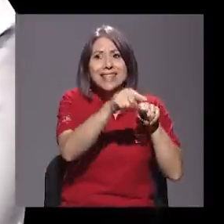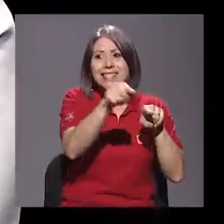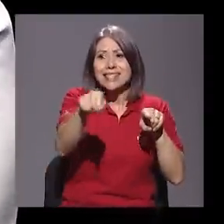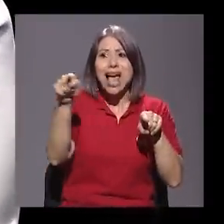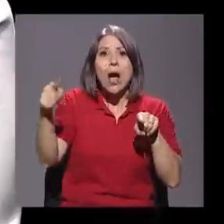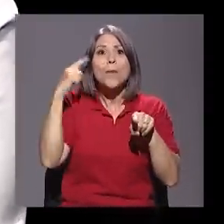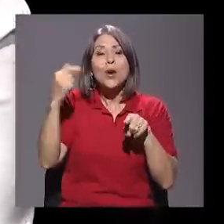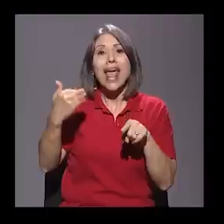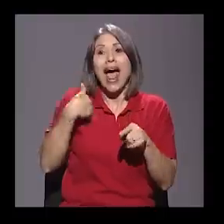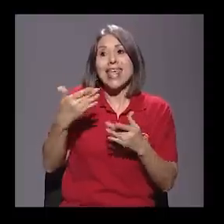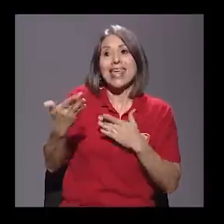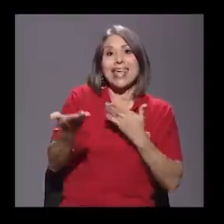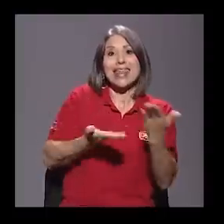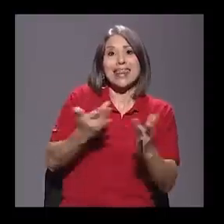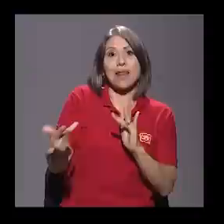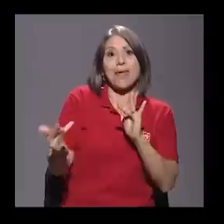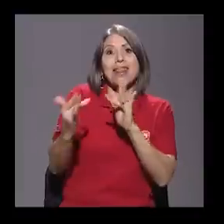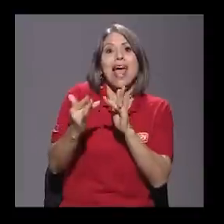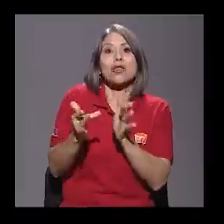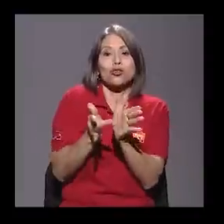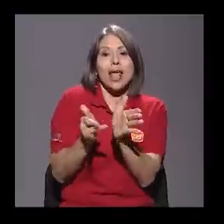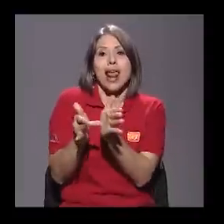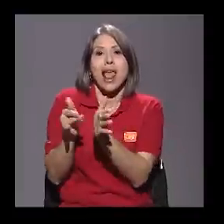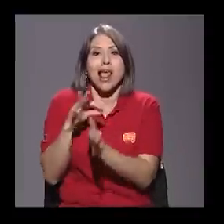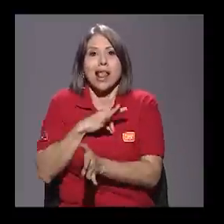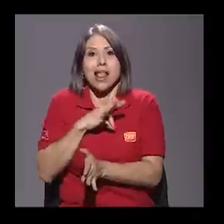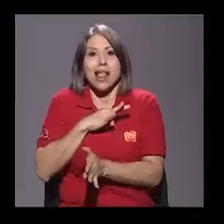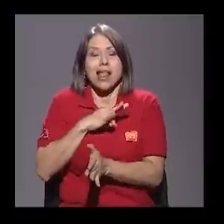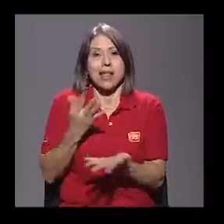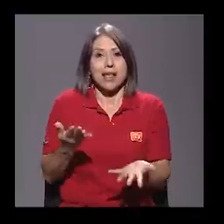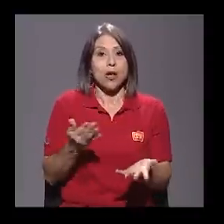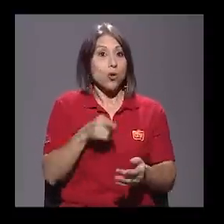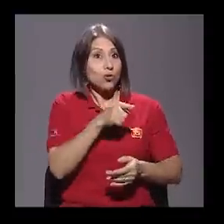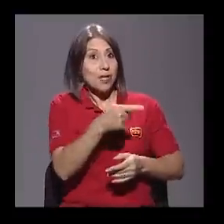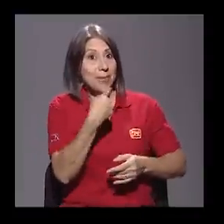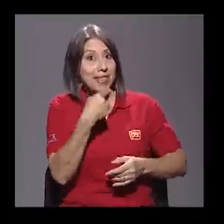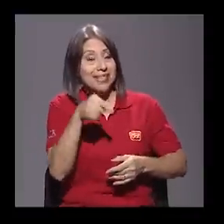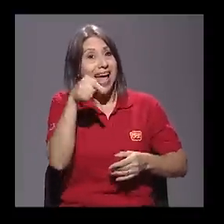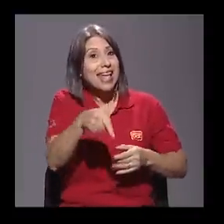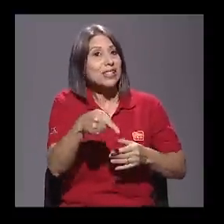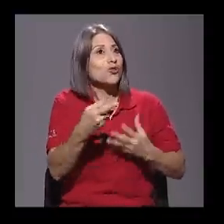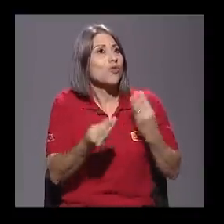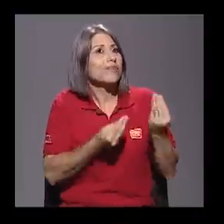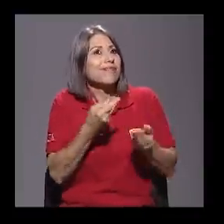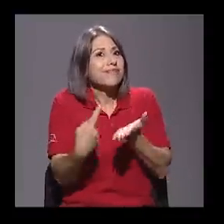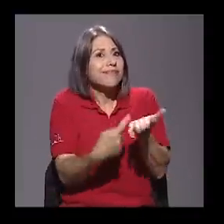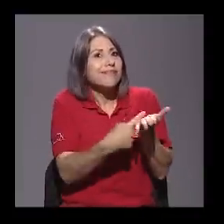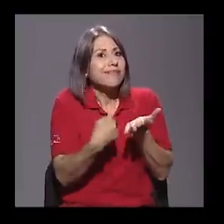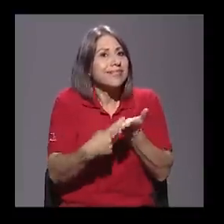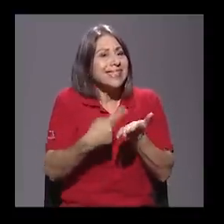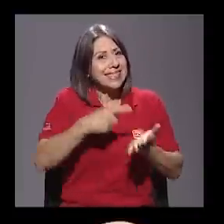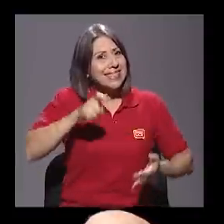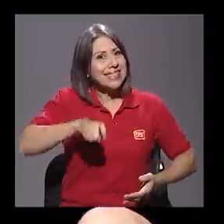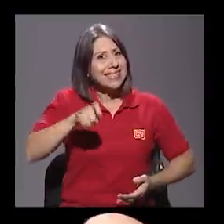que lucran en medio. Sofía, usted me decía que formó parte de esa mesa de diálogo. ¿Qué es lo que no hace posible que